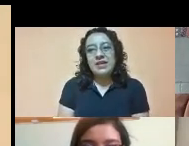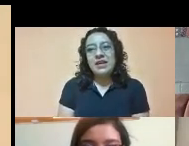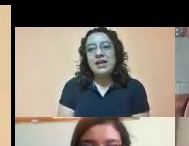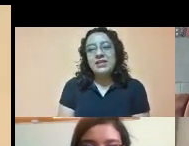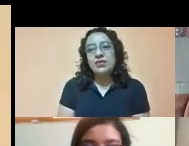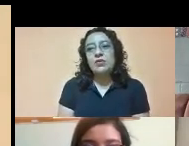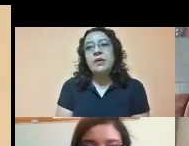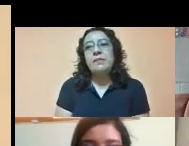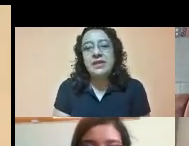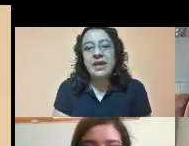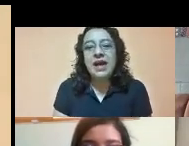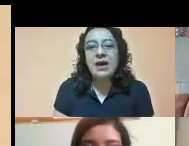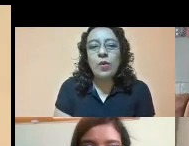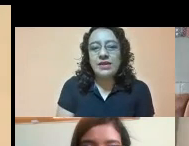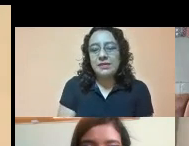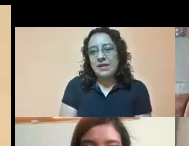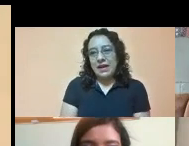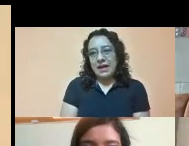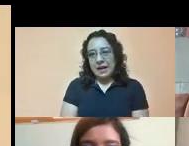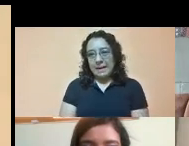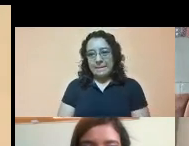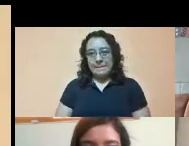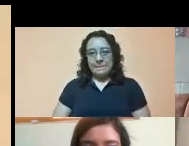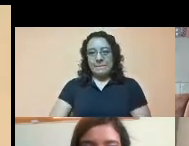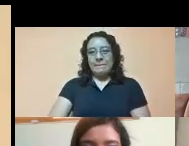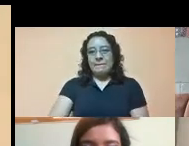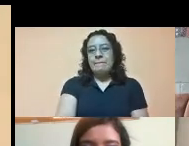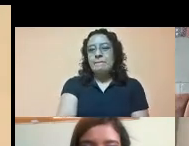feliz y regresó nuevamente a Guatemala.